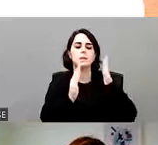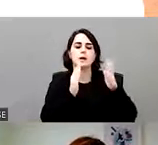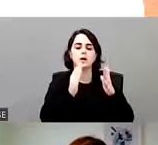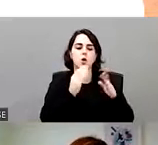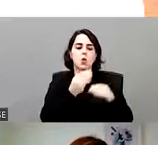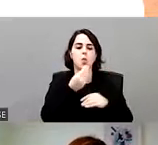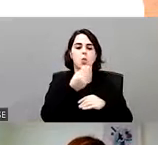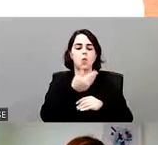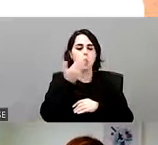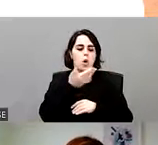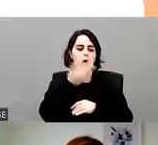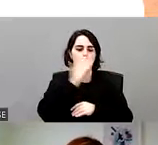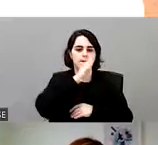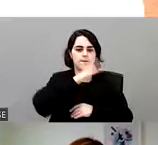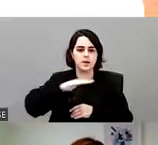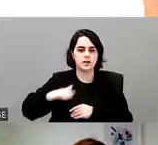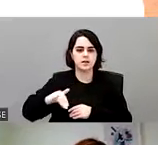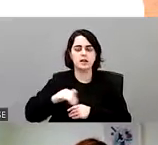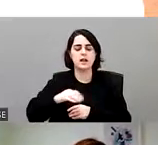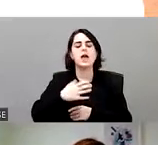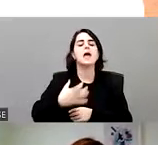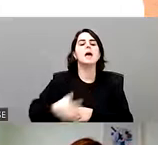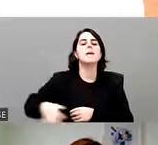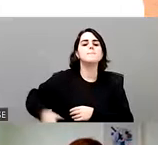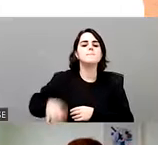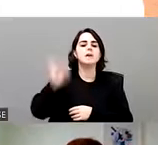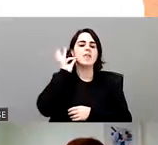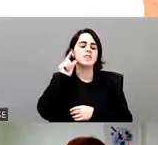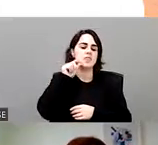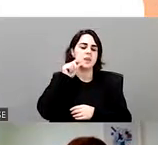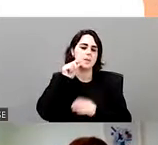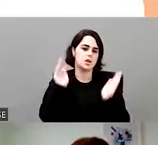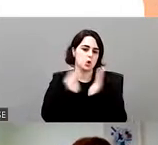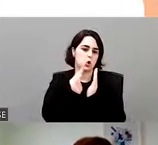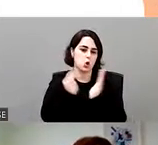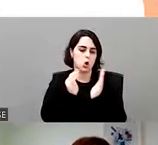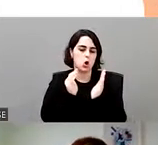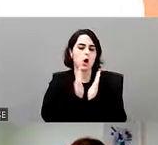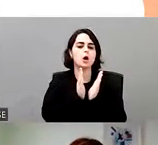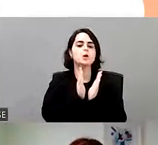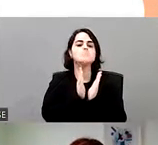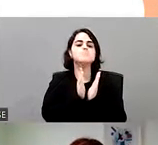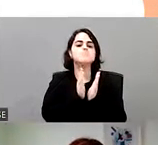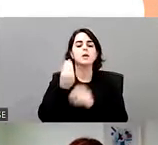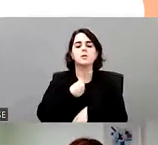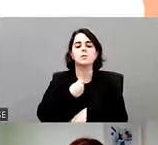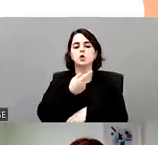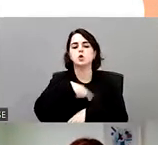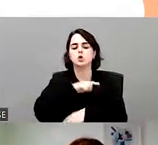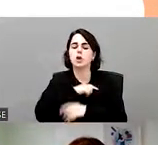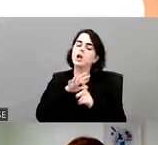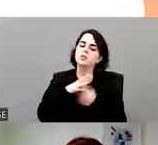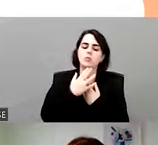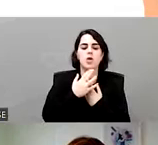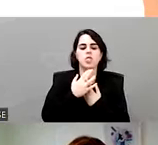guardería, en la escuela infantil El Principito. Y bueno, en nuestro caso sí que resalto que hay una